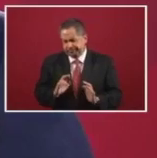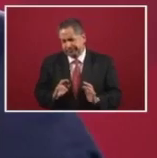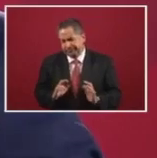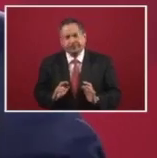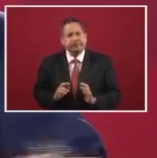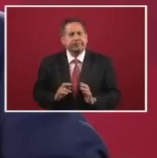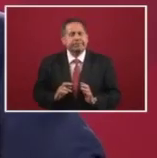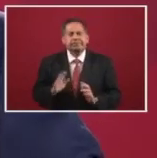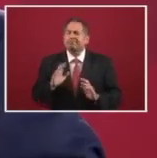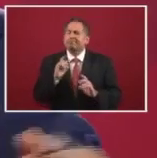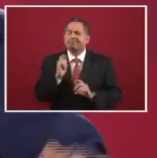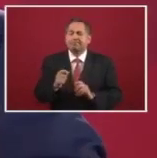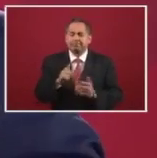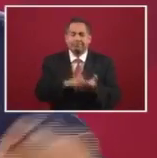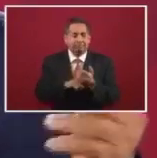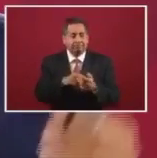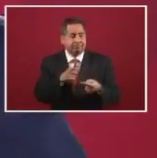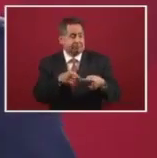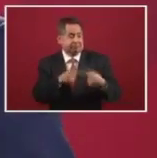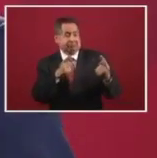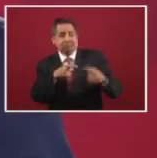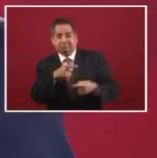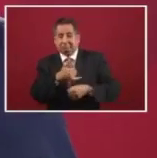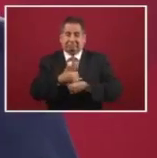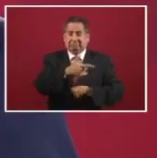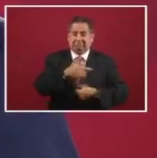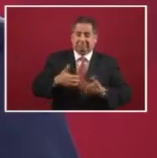hasta de quienes están inconformes